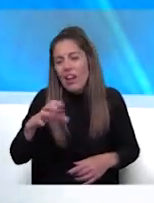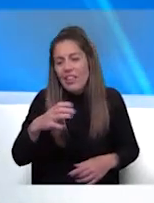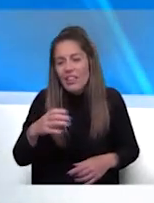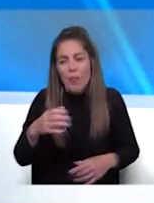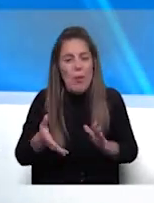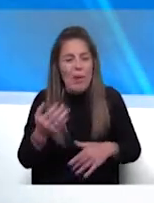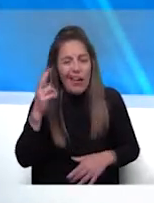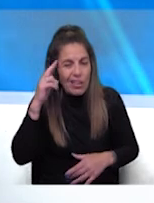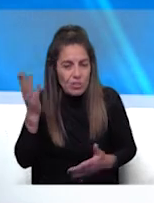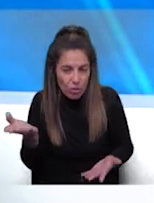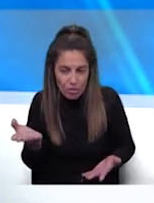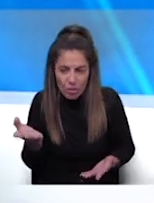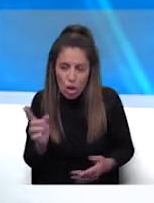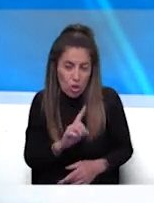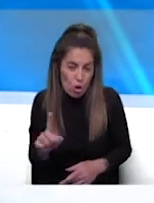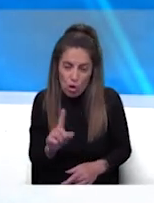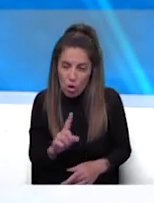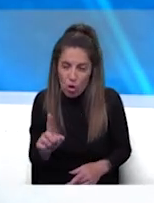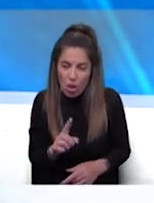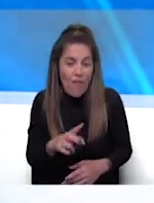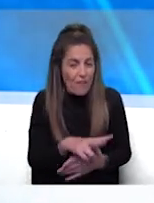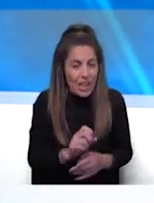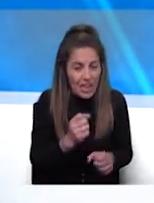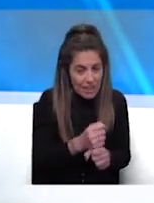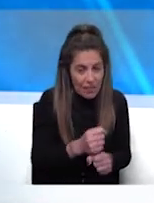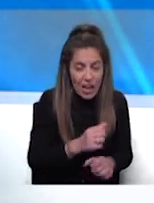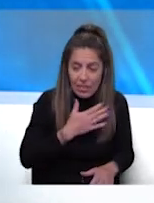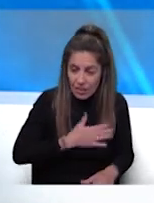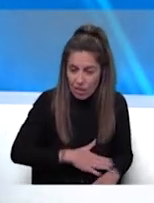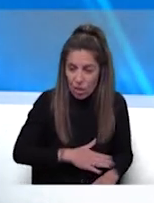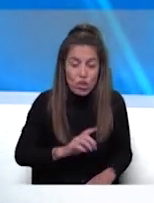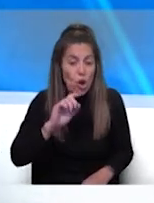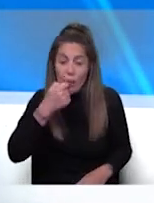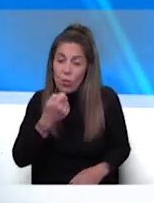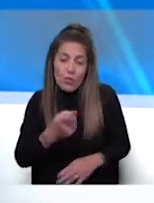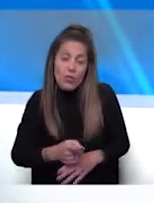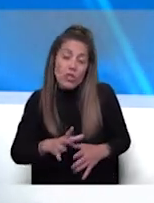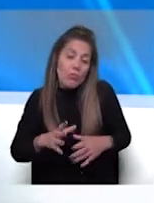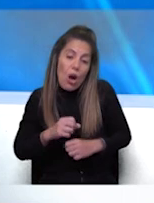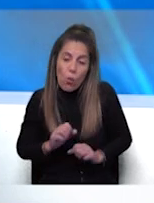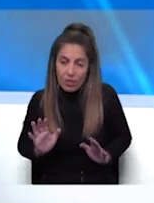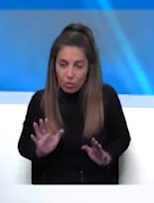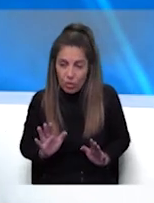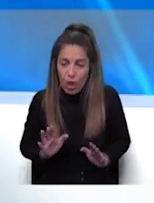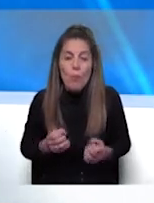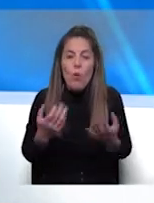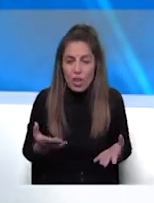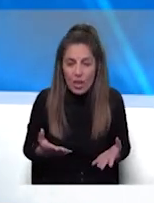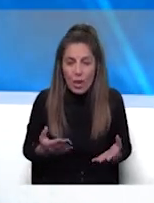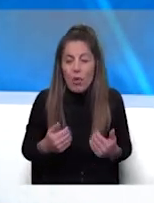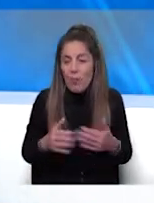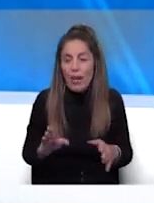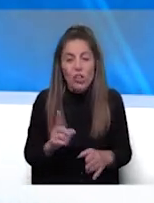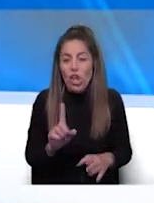tener más razón. No, digo, no, la fiscalía trabaja tranquilo. Si no me gusta el fallo, me aguanto. ¿Por qué? Porque parto que no